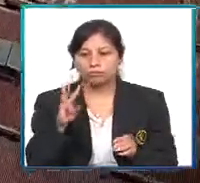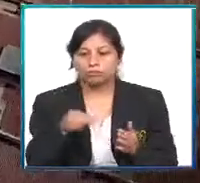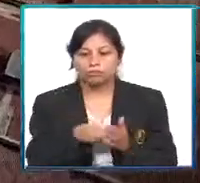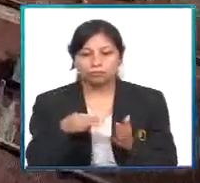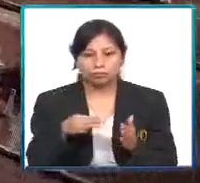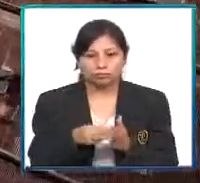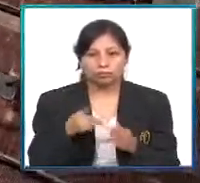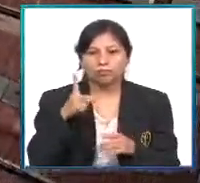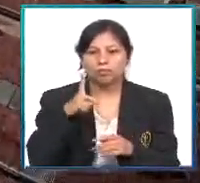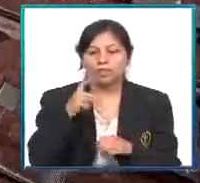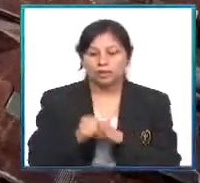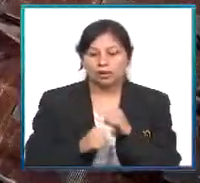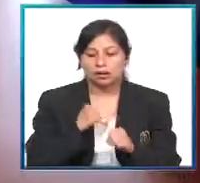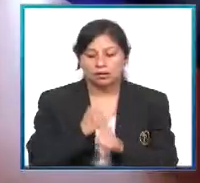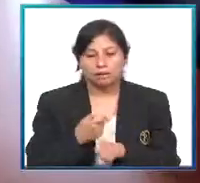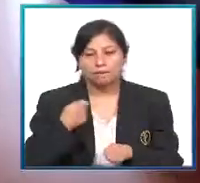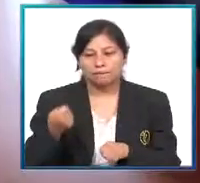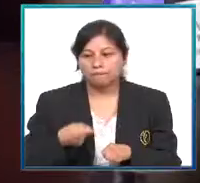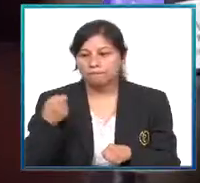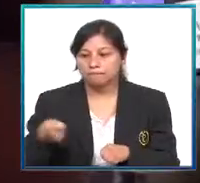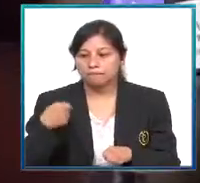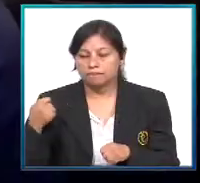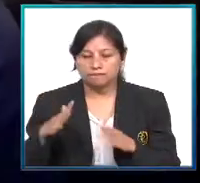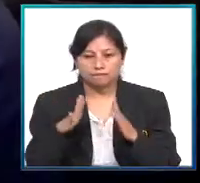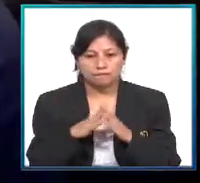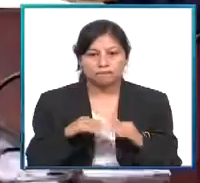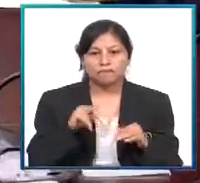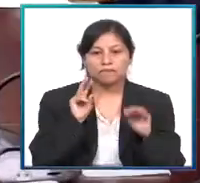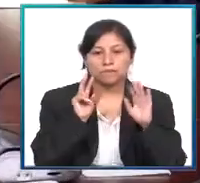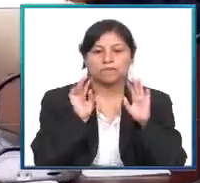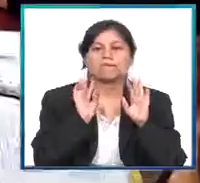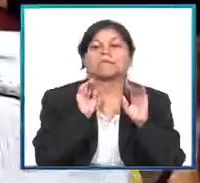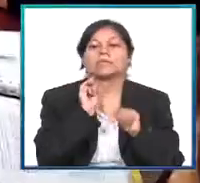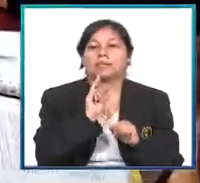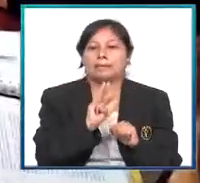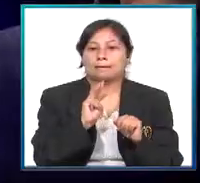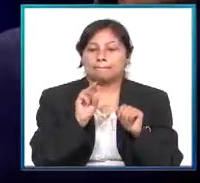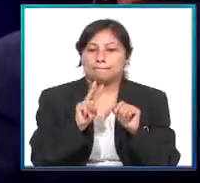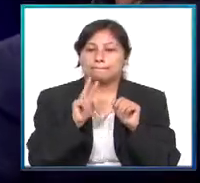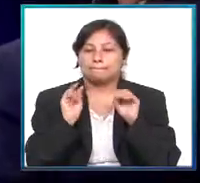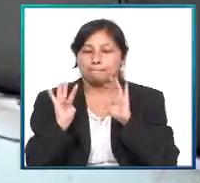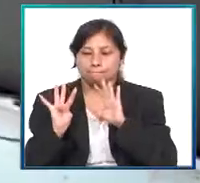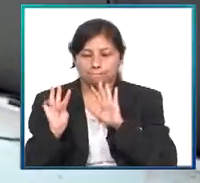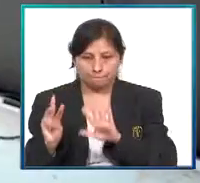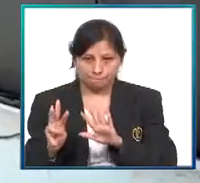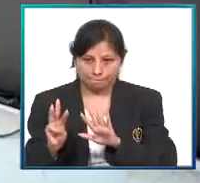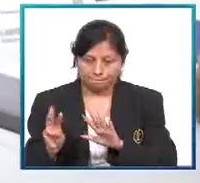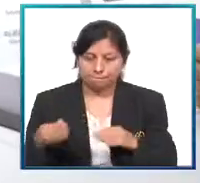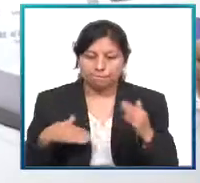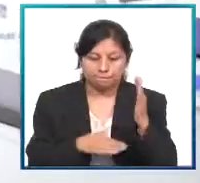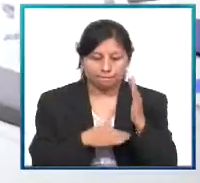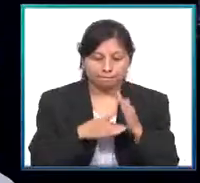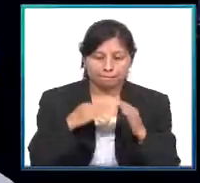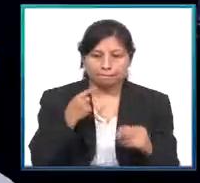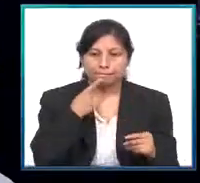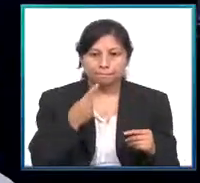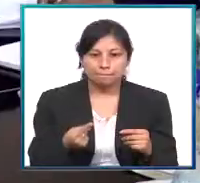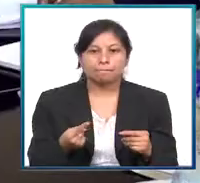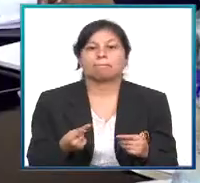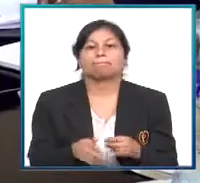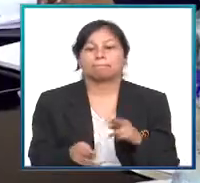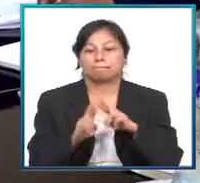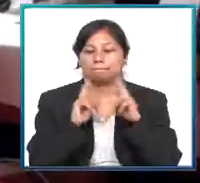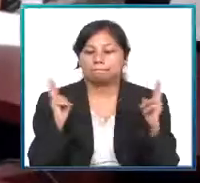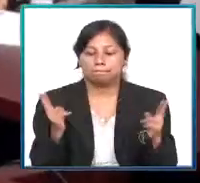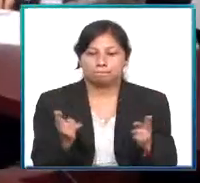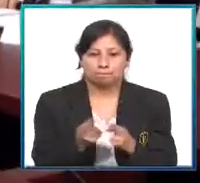millones de quetzales anuales en concepto de alquiler de los 28 edificios en donde se ubican las oficinas de los congresistas, salas de